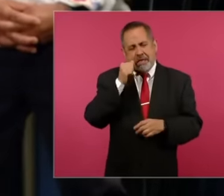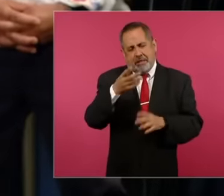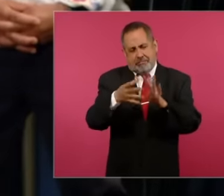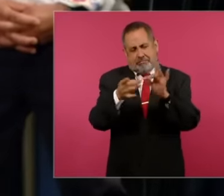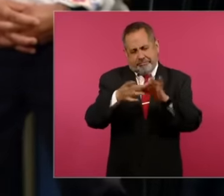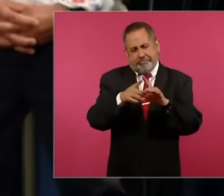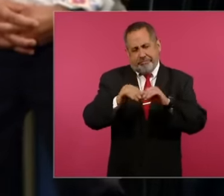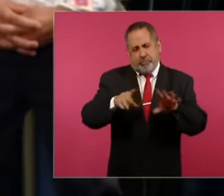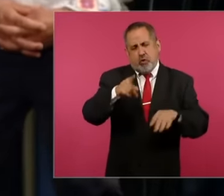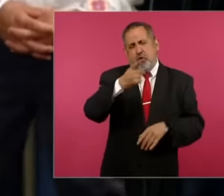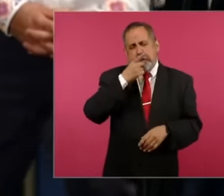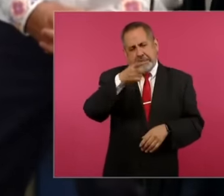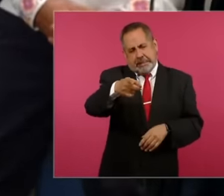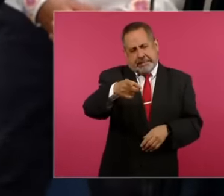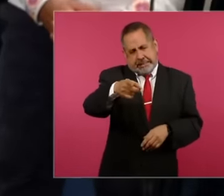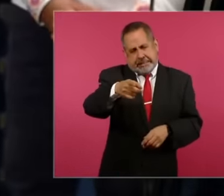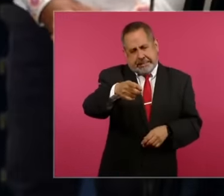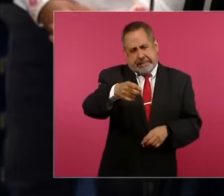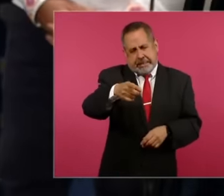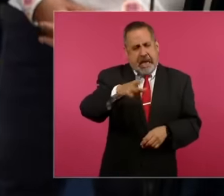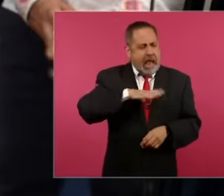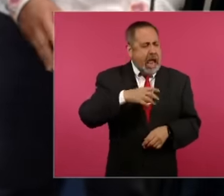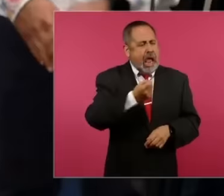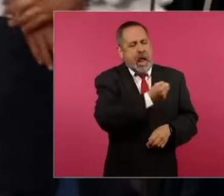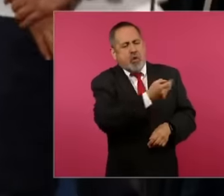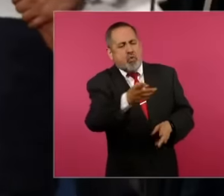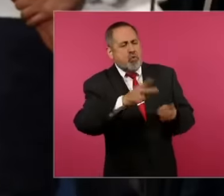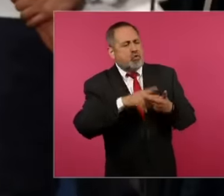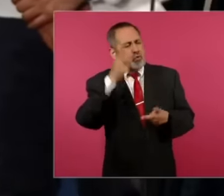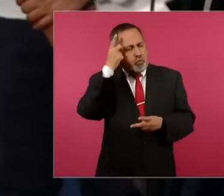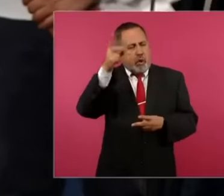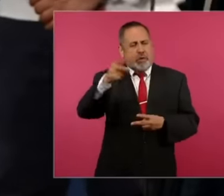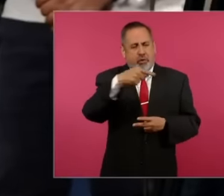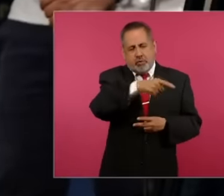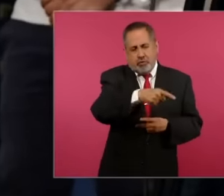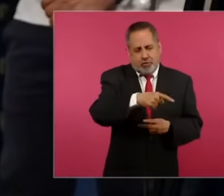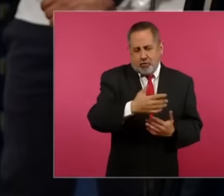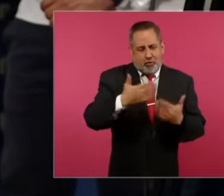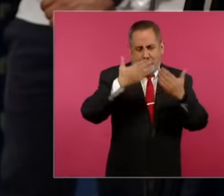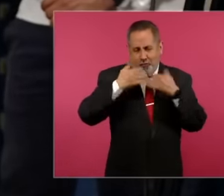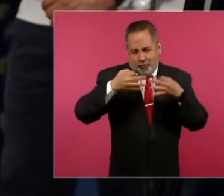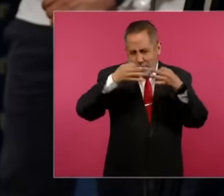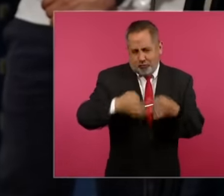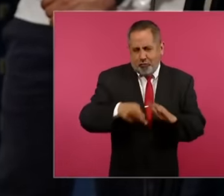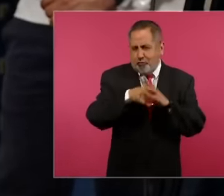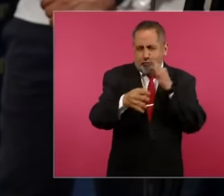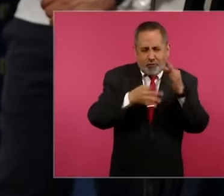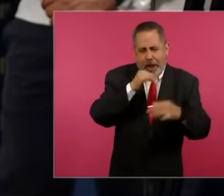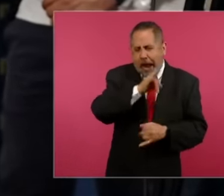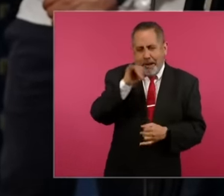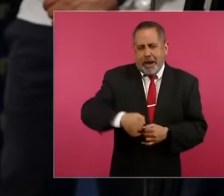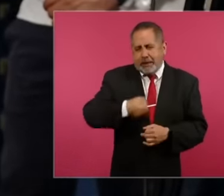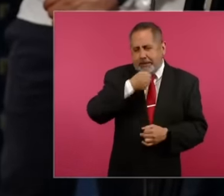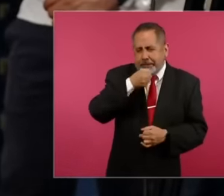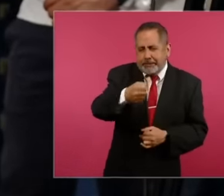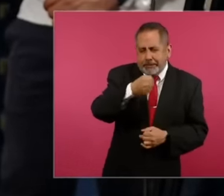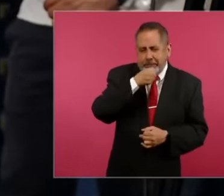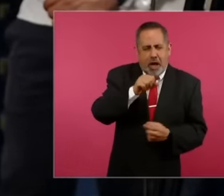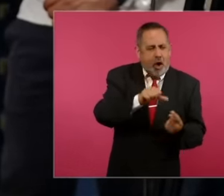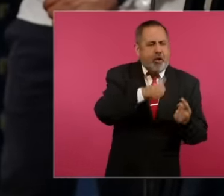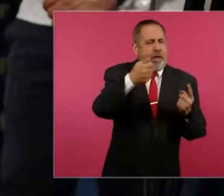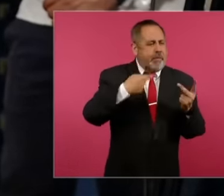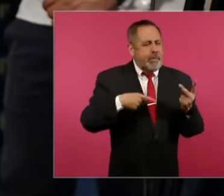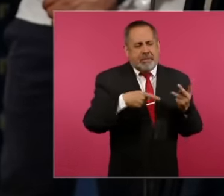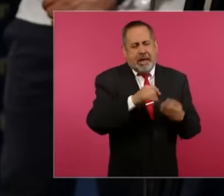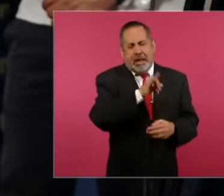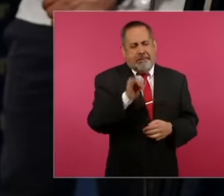usted comentaba, que había algunos dueños de medios de comunicación que literalmente pues no habían hecho entrevistas a otros